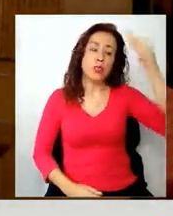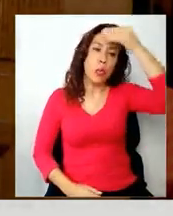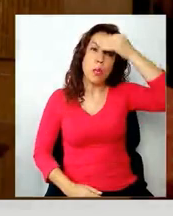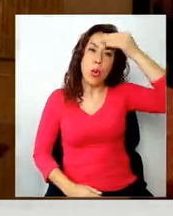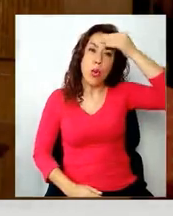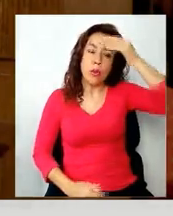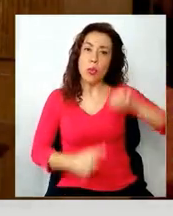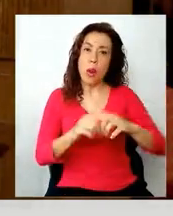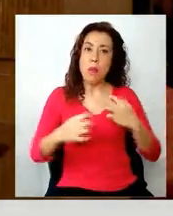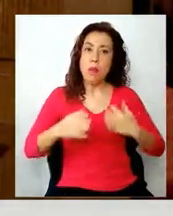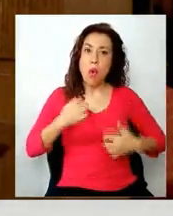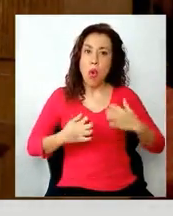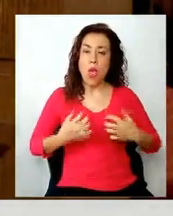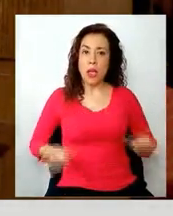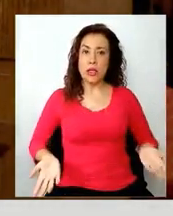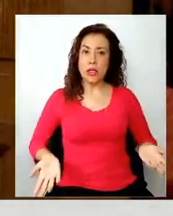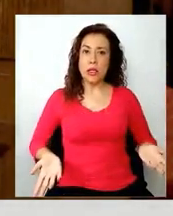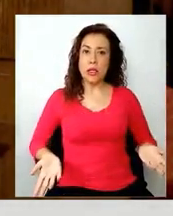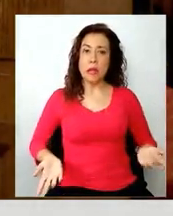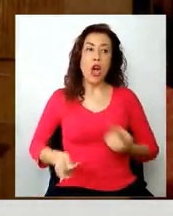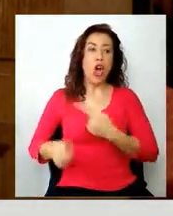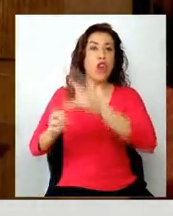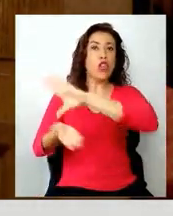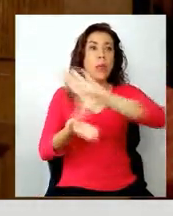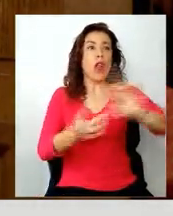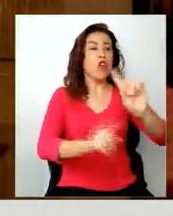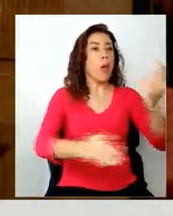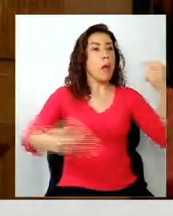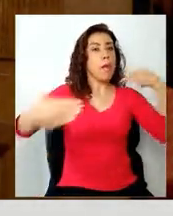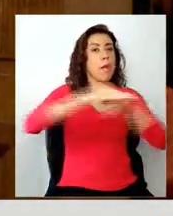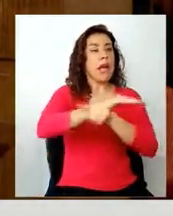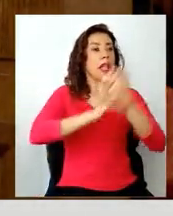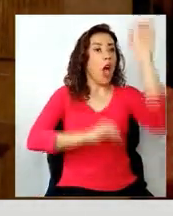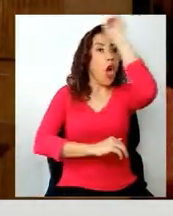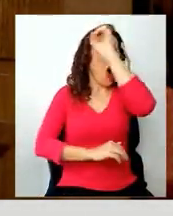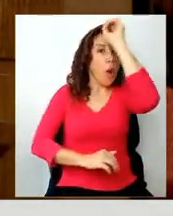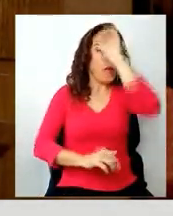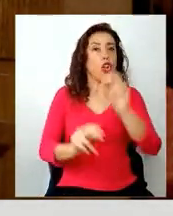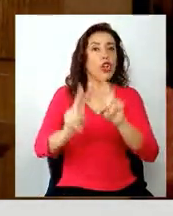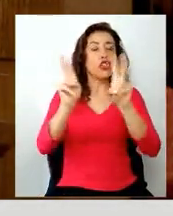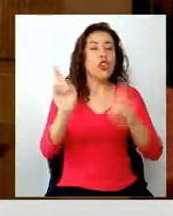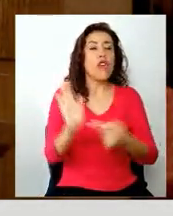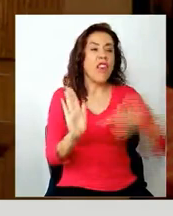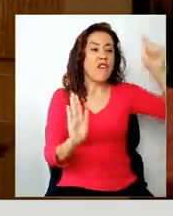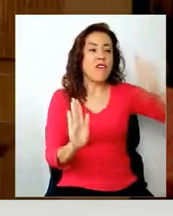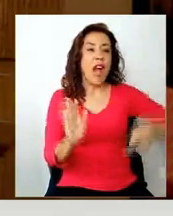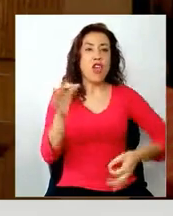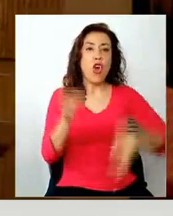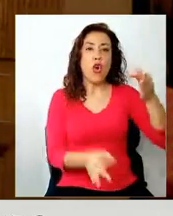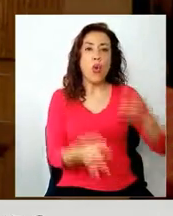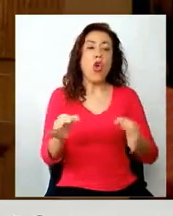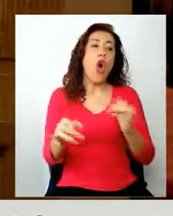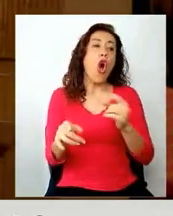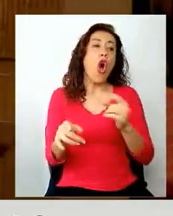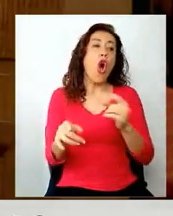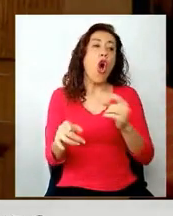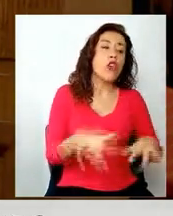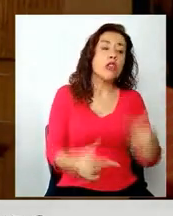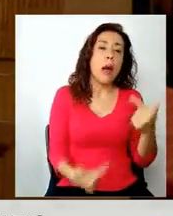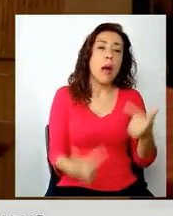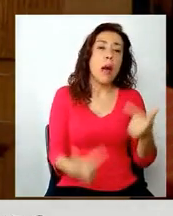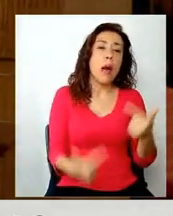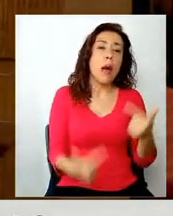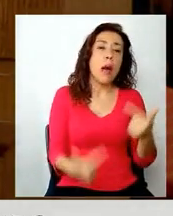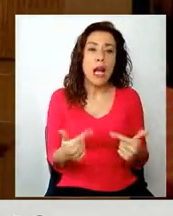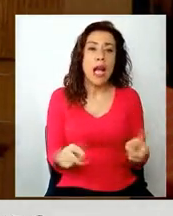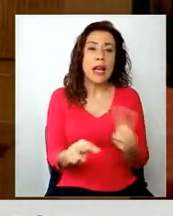para que En definitiva ningún otro país intervenga y opine sobre este judiciales ni ningún otro proceso político que hoy día se está desarrollando